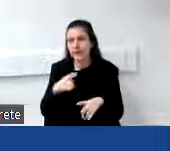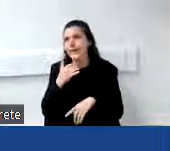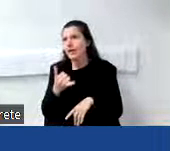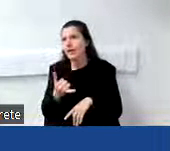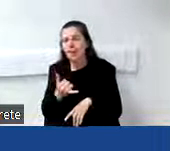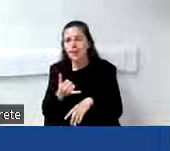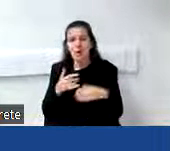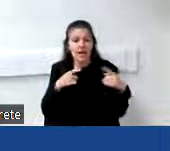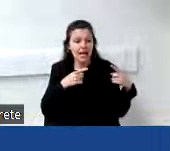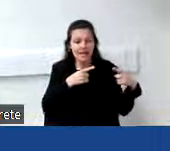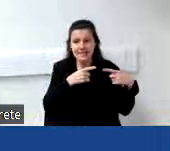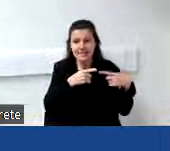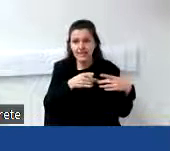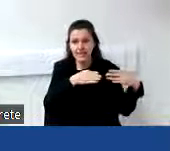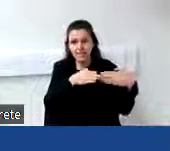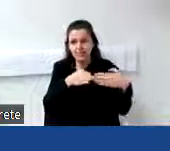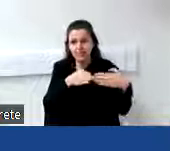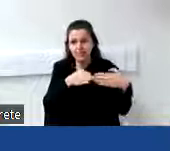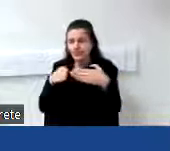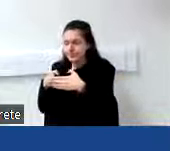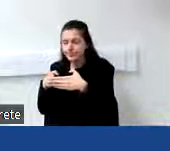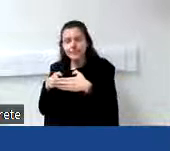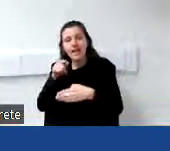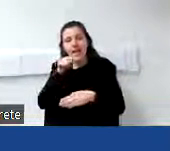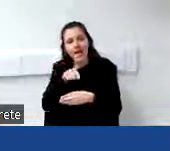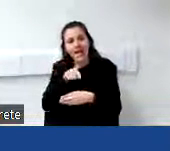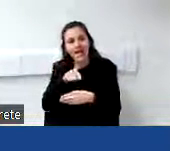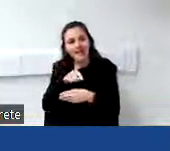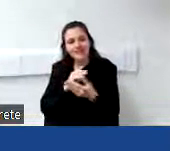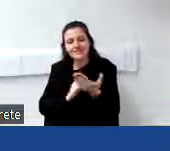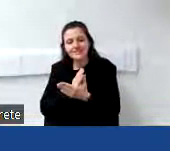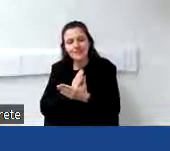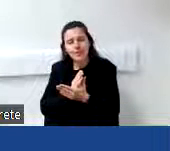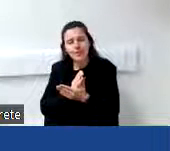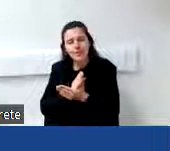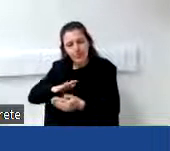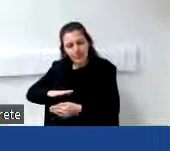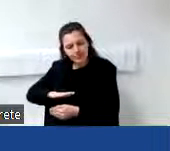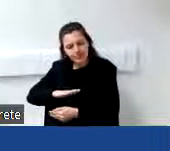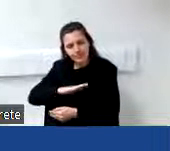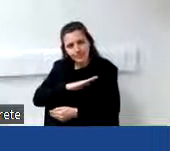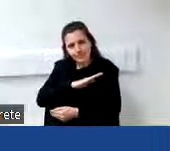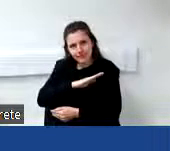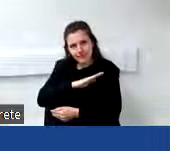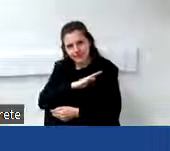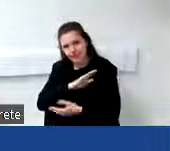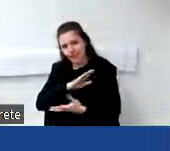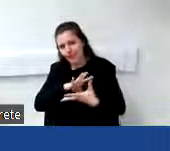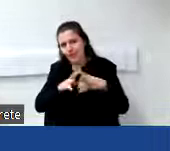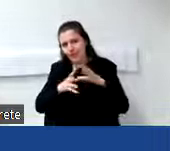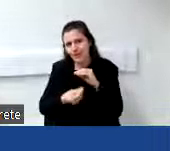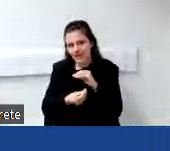cordón para las personas usuarias de silla de ruedas o para las personas que usan un andador, pero, por supuesto, que no es la única accesibilidad que